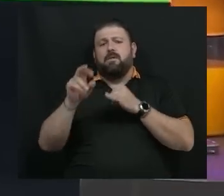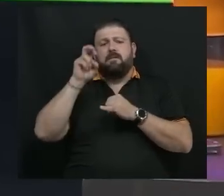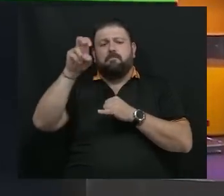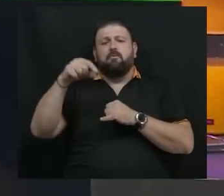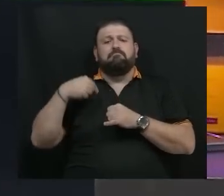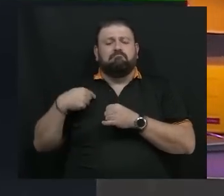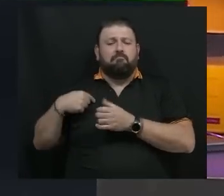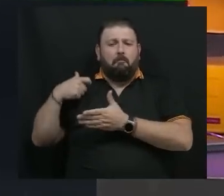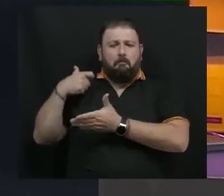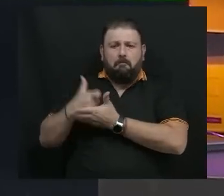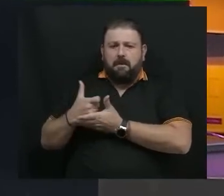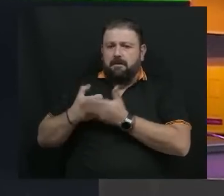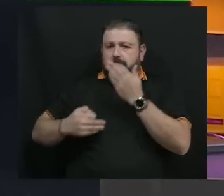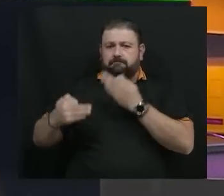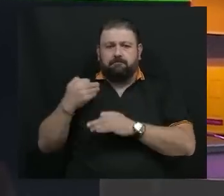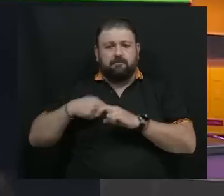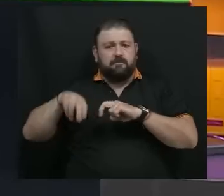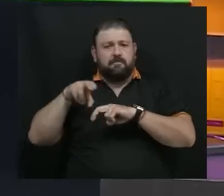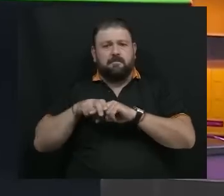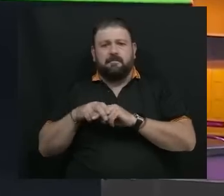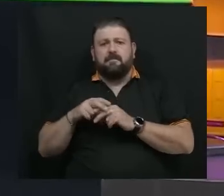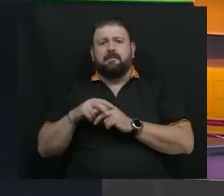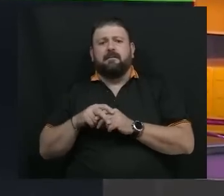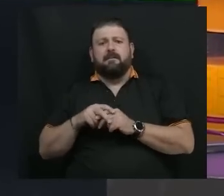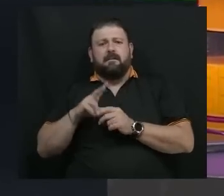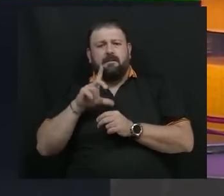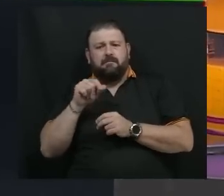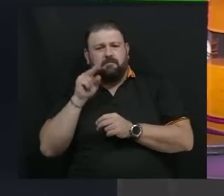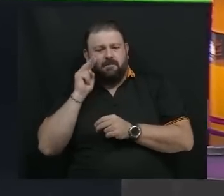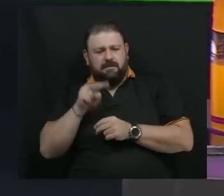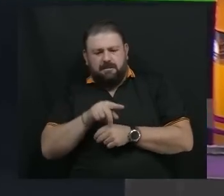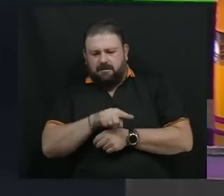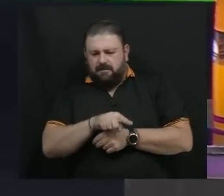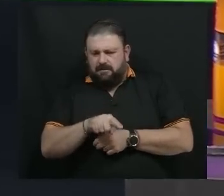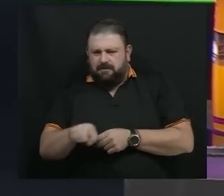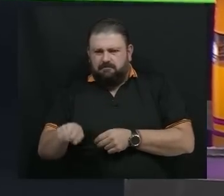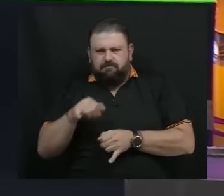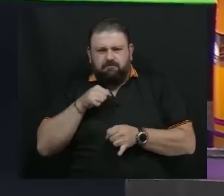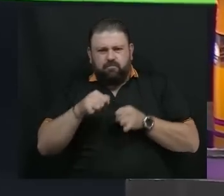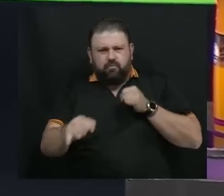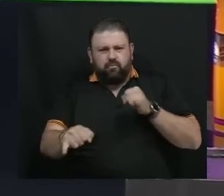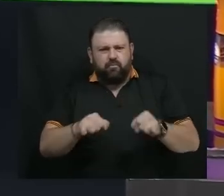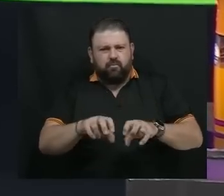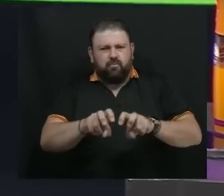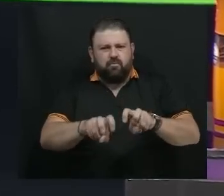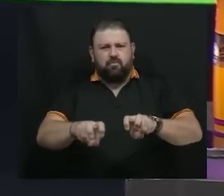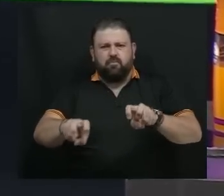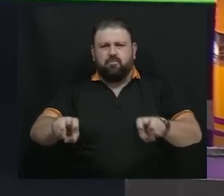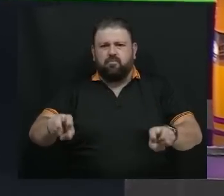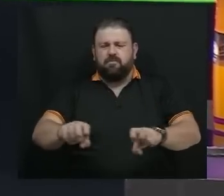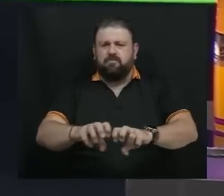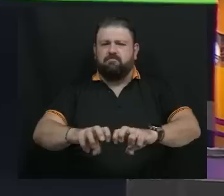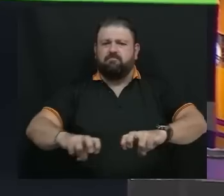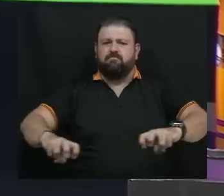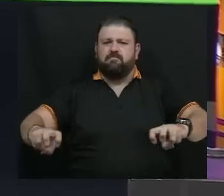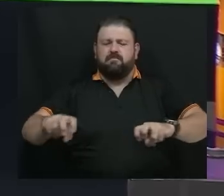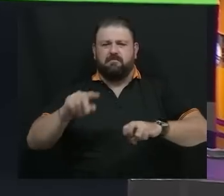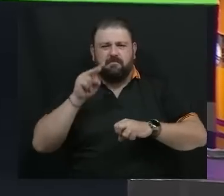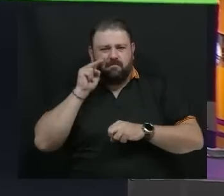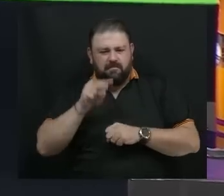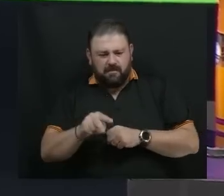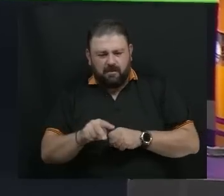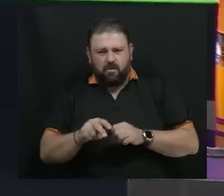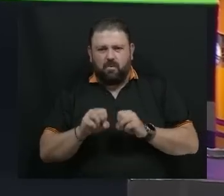y me tocó por allá. Y veía aquí los asientos de calificados y de diamantes y decía, wow, ahí hay